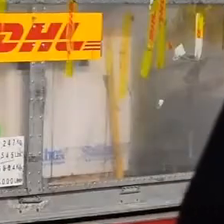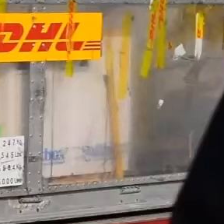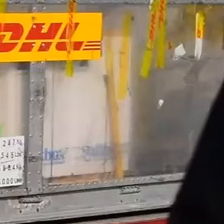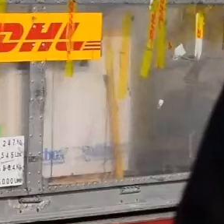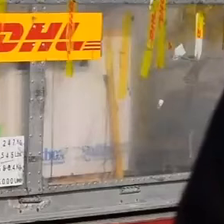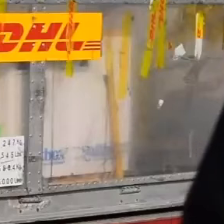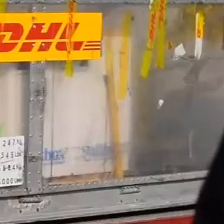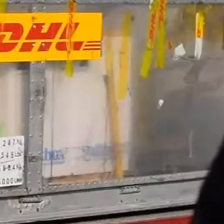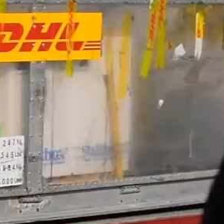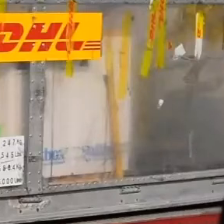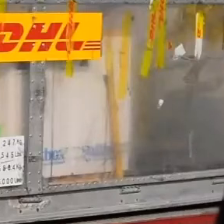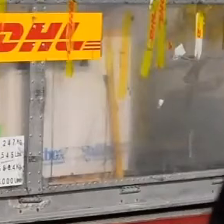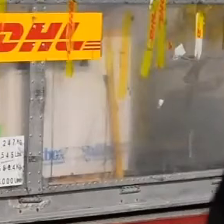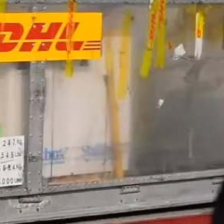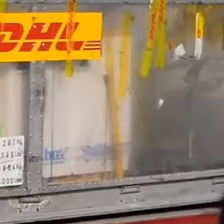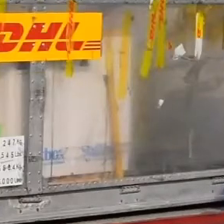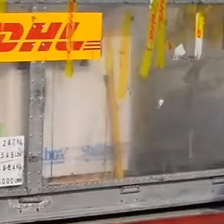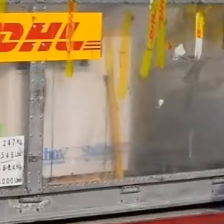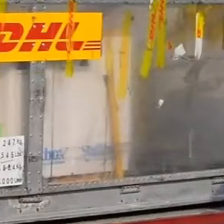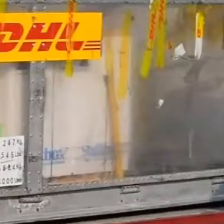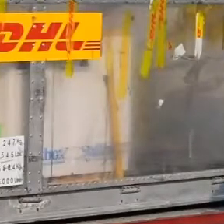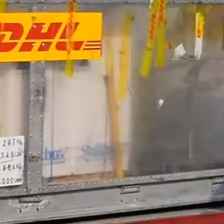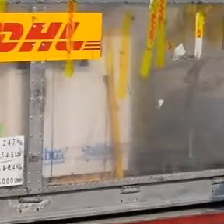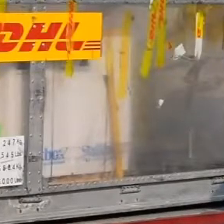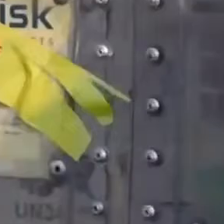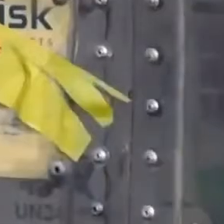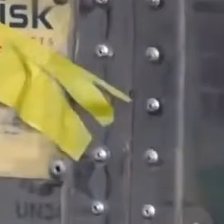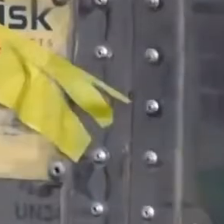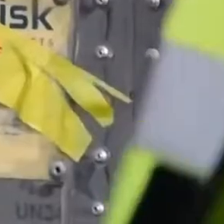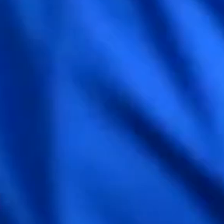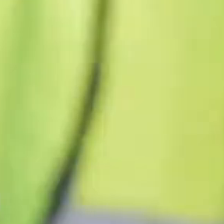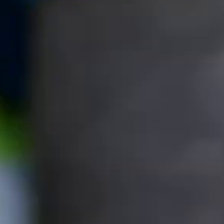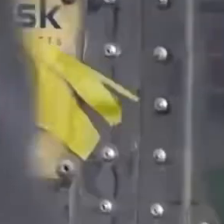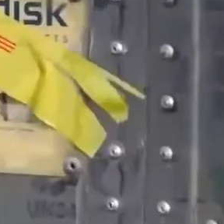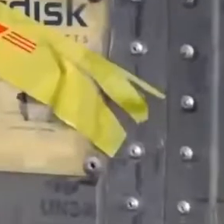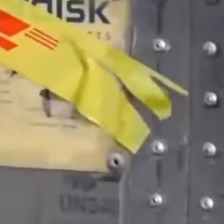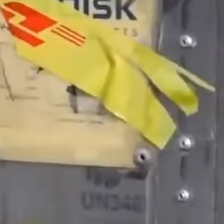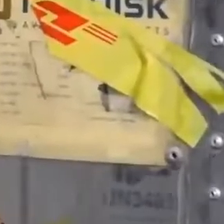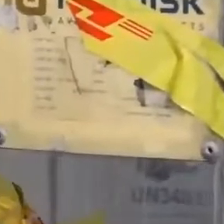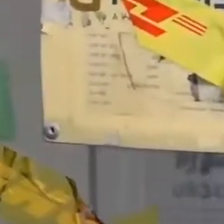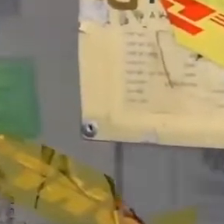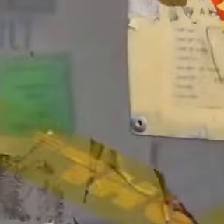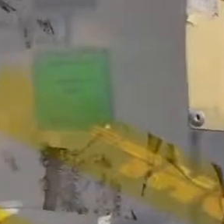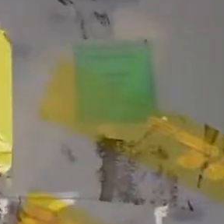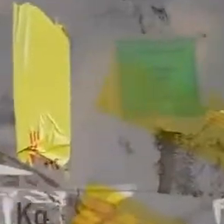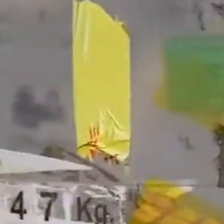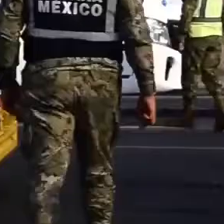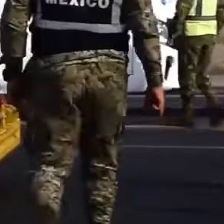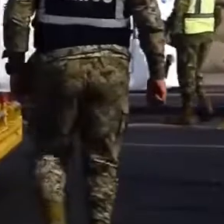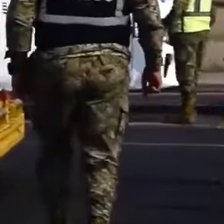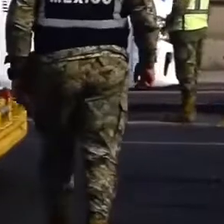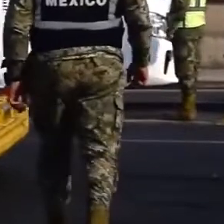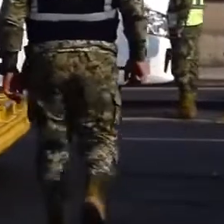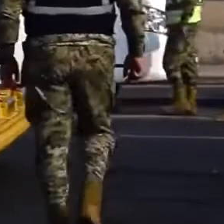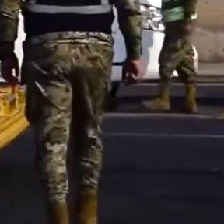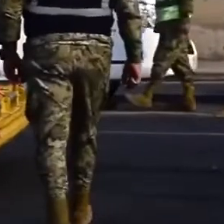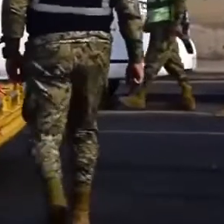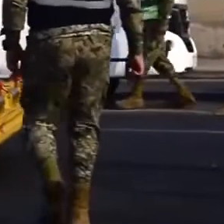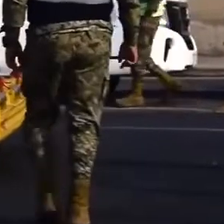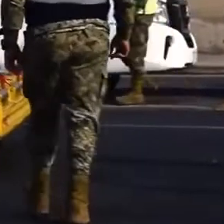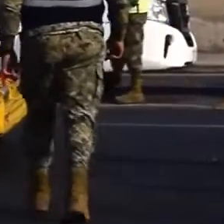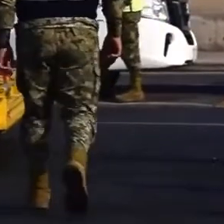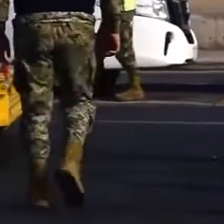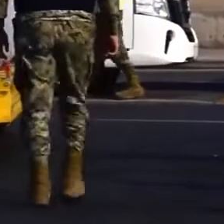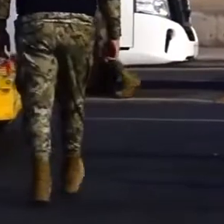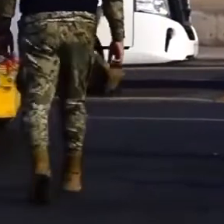farmacéutica Sinovac. Con estos embarques recibidos, continúa la Estrategia Nacional de Vacunación para combatir al virus SARS-CoV-2, causante